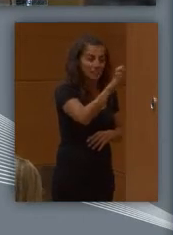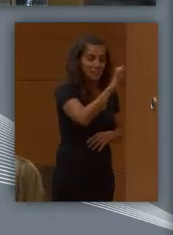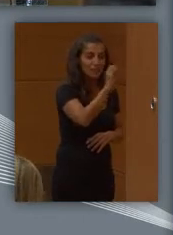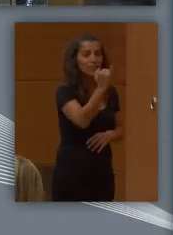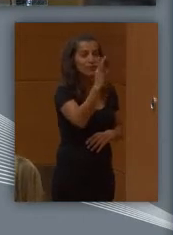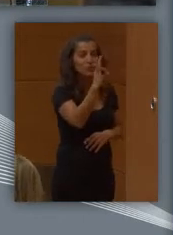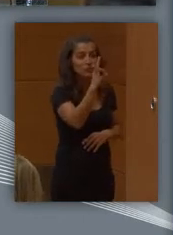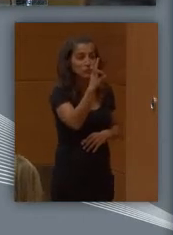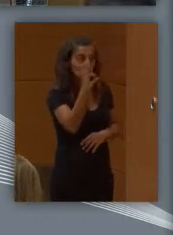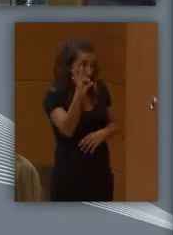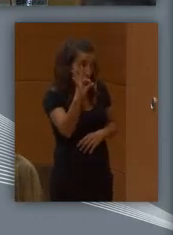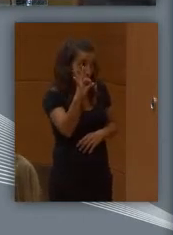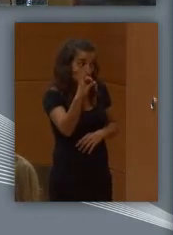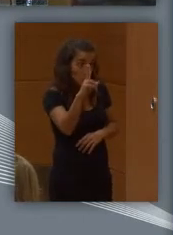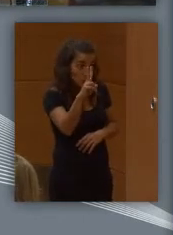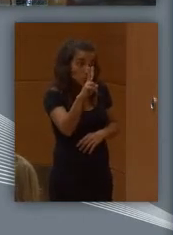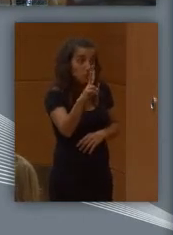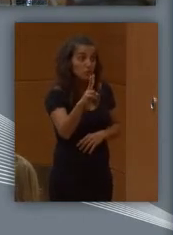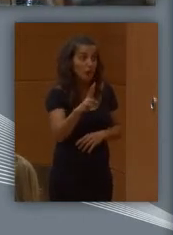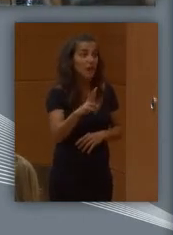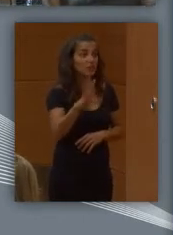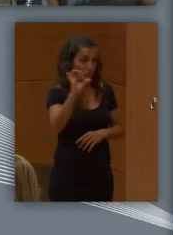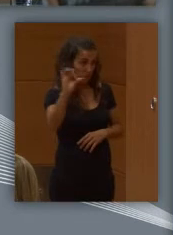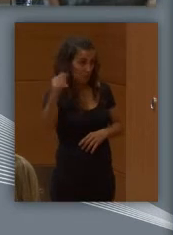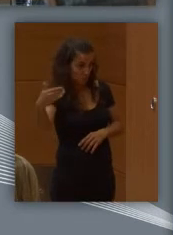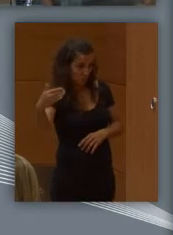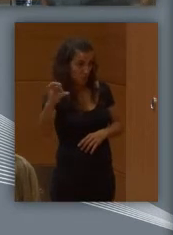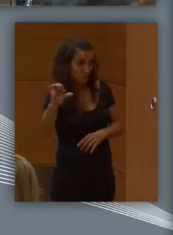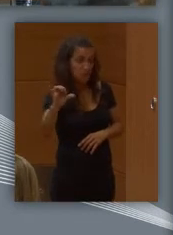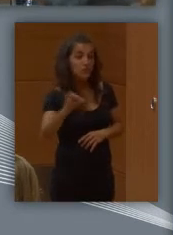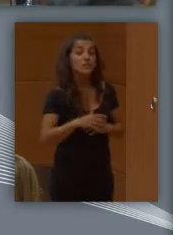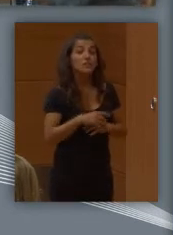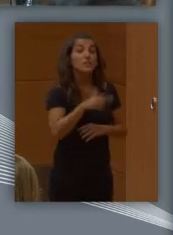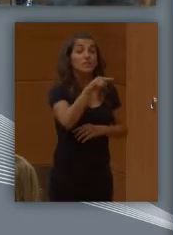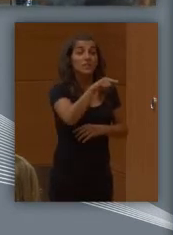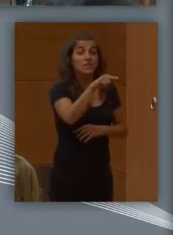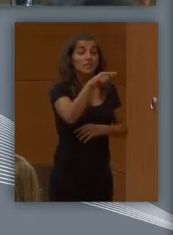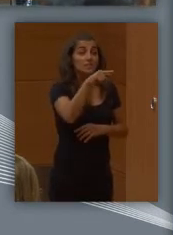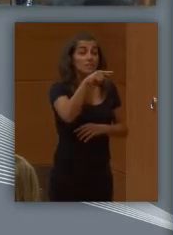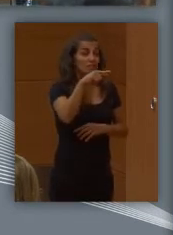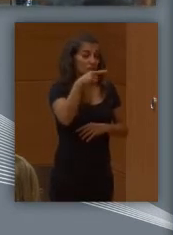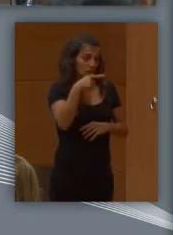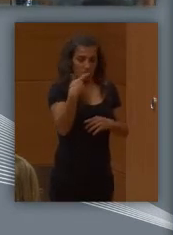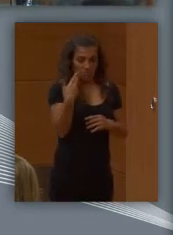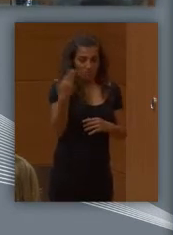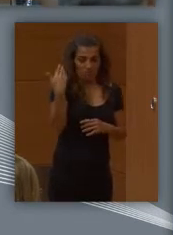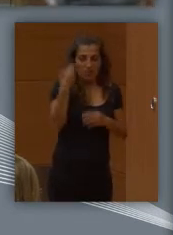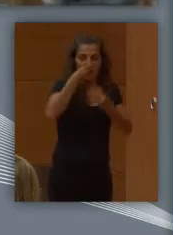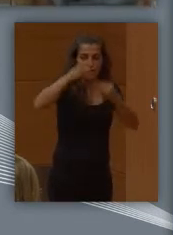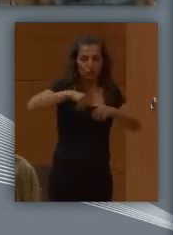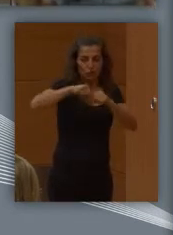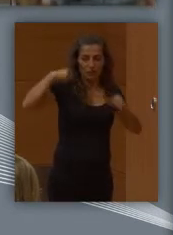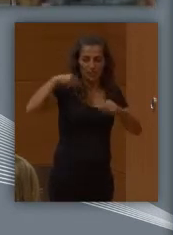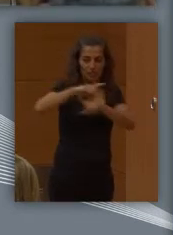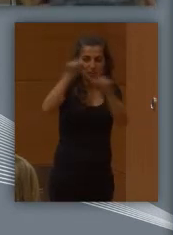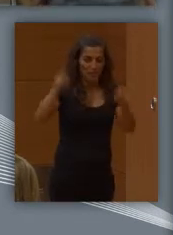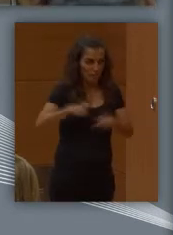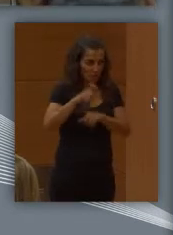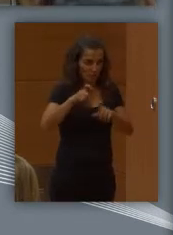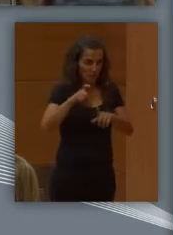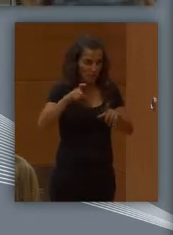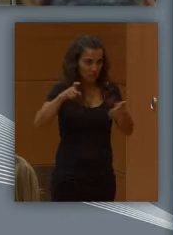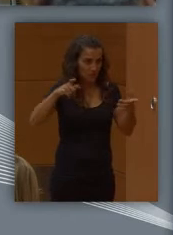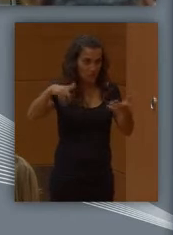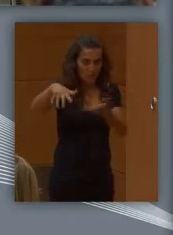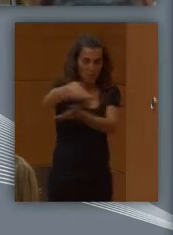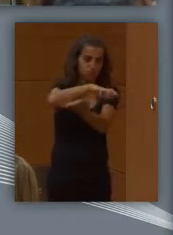que estaría, que al final revolucionó la historia reciente de la informática, de la tecnología, que fue el iPhone.